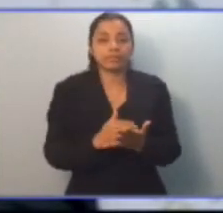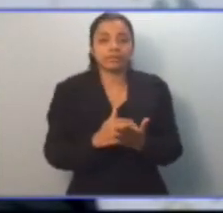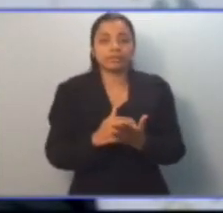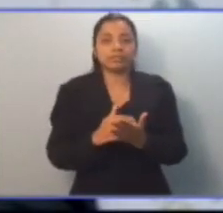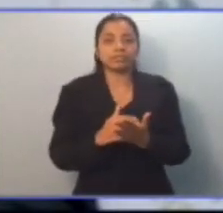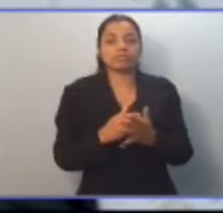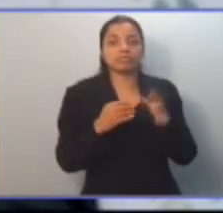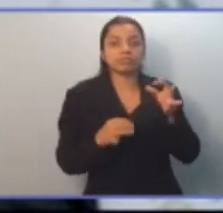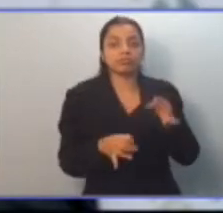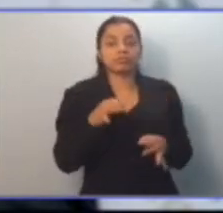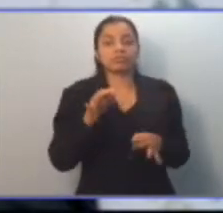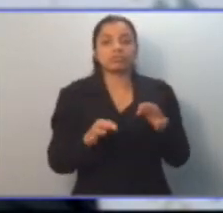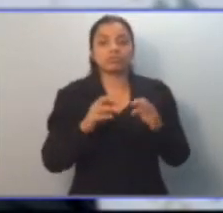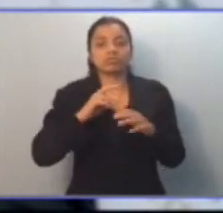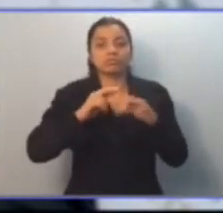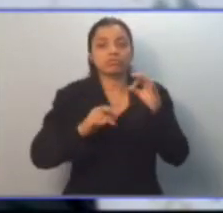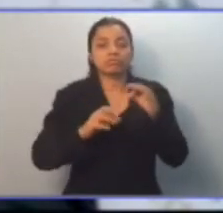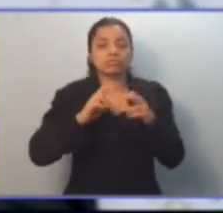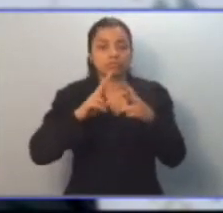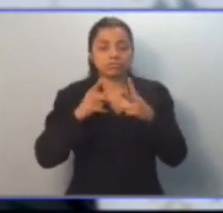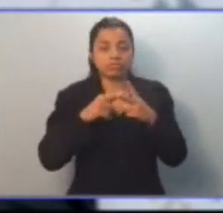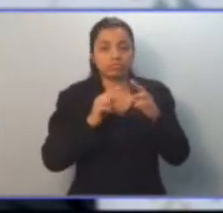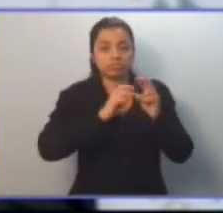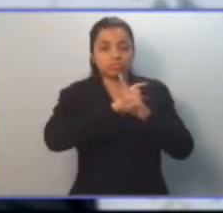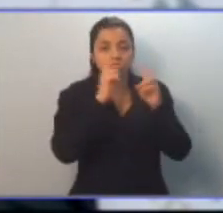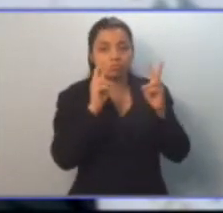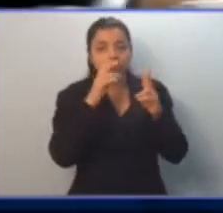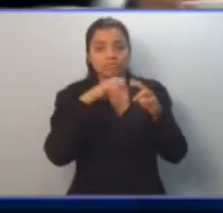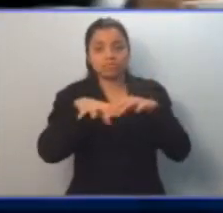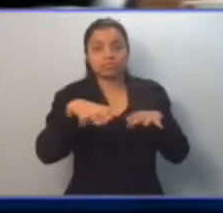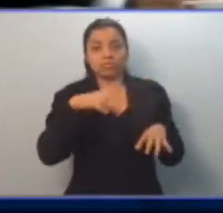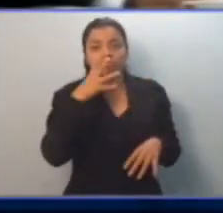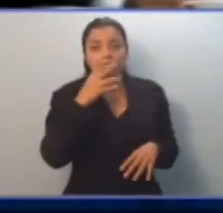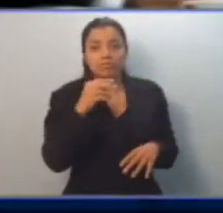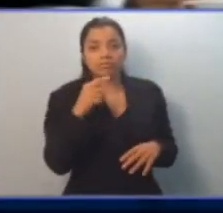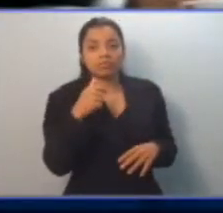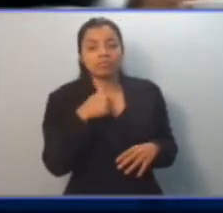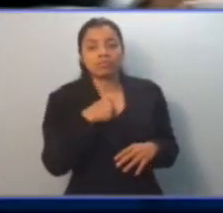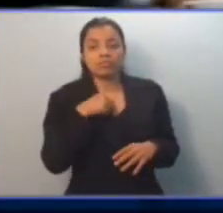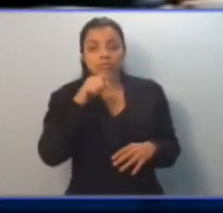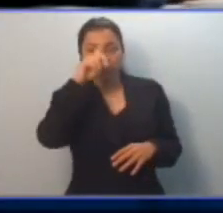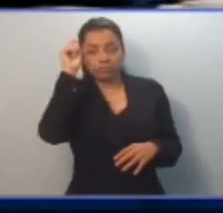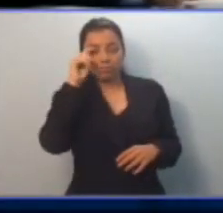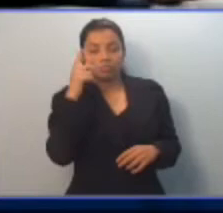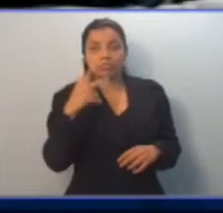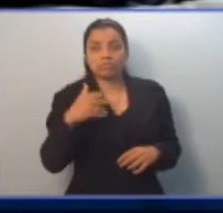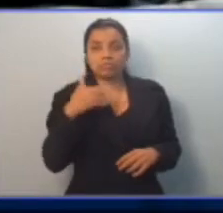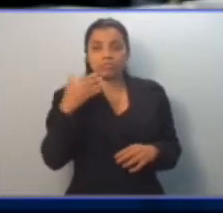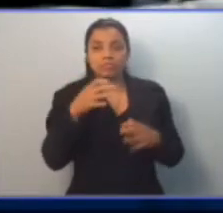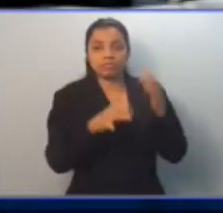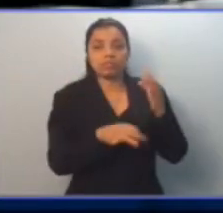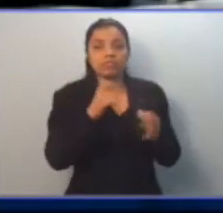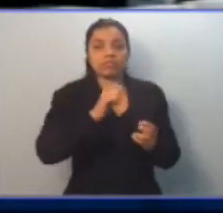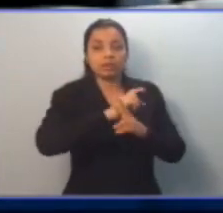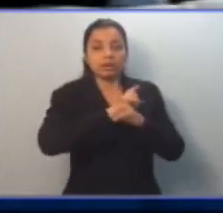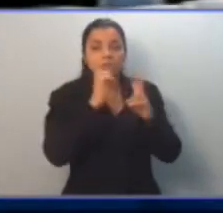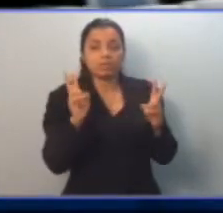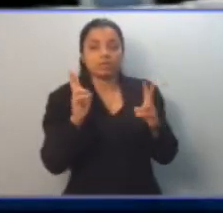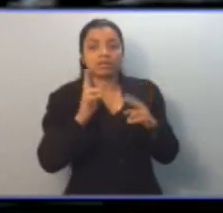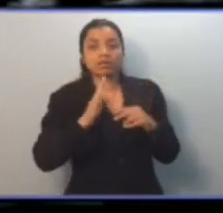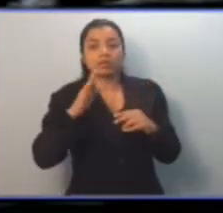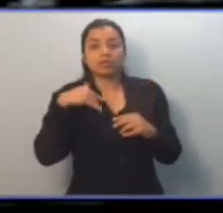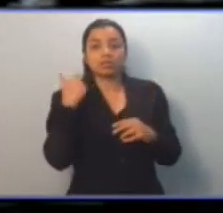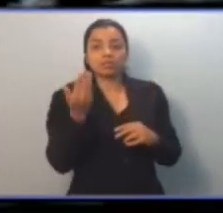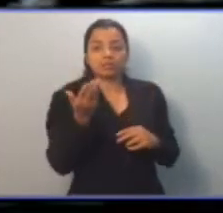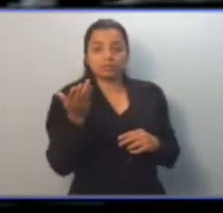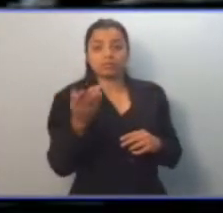juez titular del Juzgado Segundo de Paz en Aguachapán, en donde también hice 3 años como juez de paz. Posteriormente participé